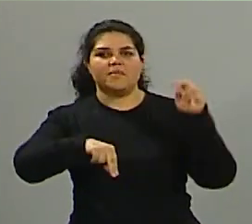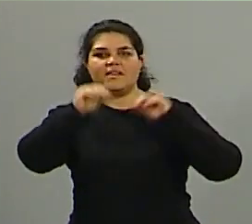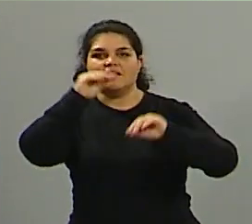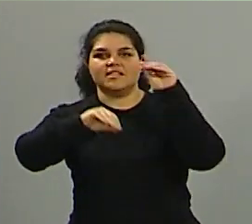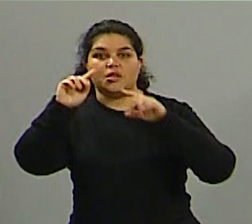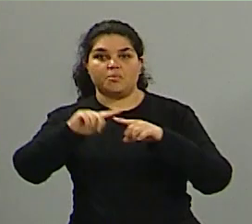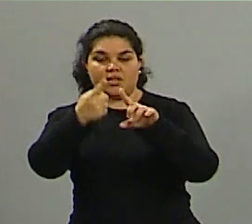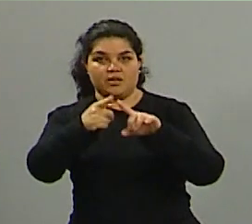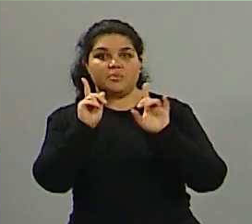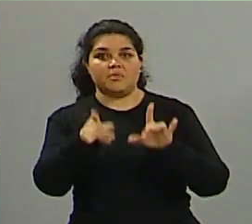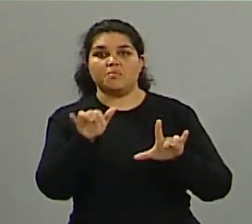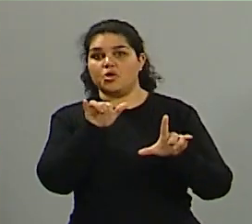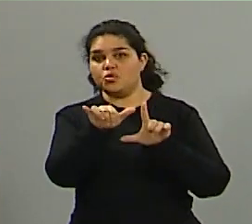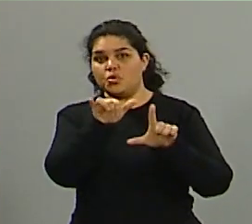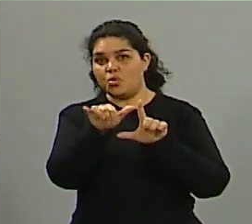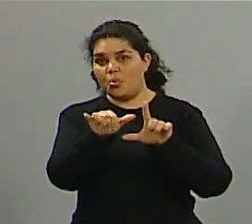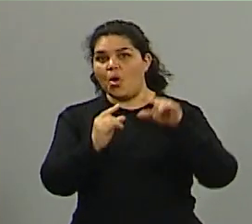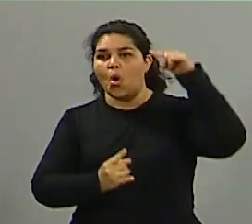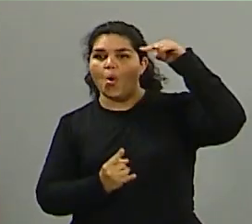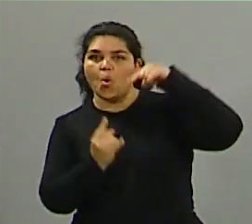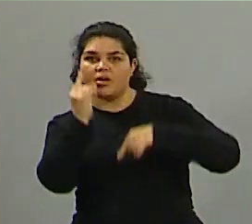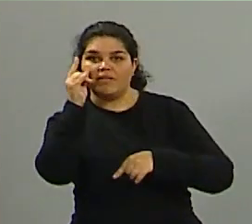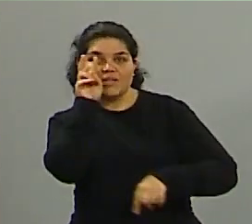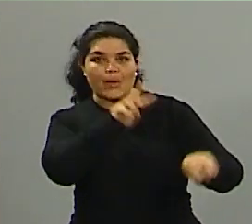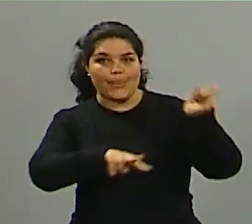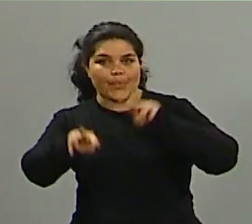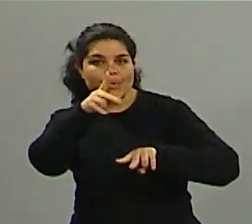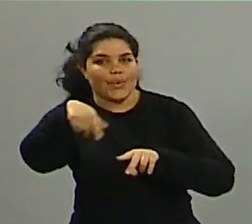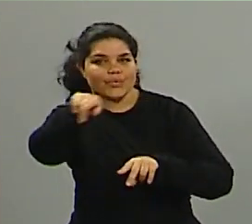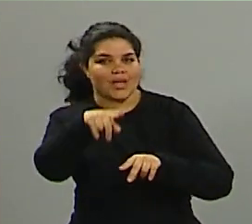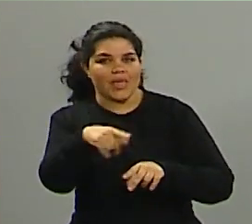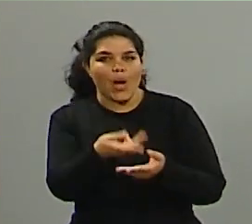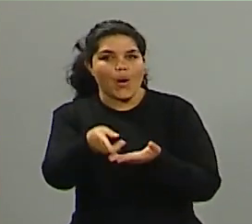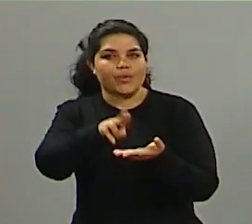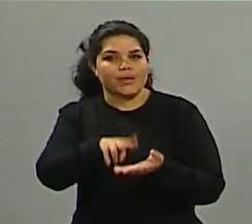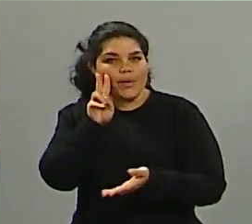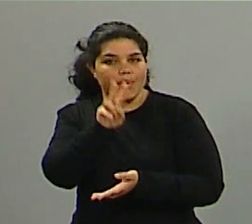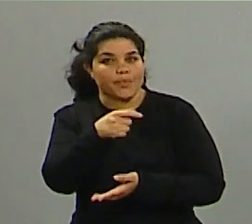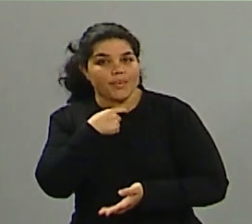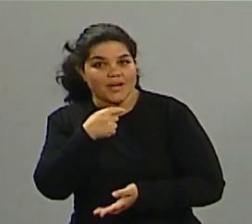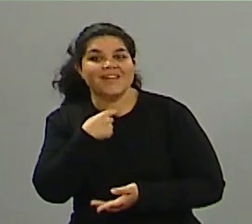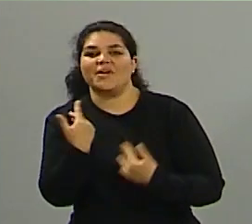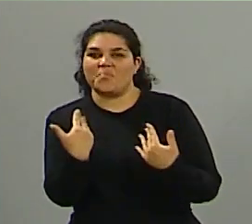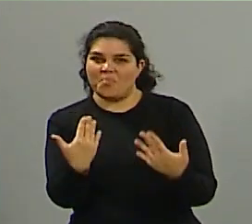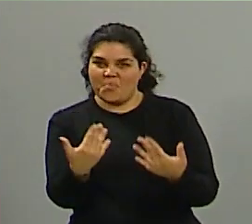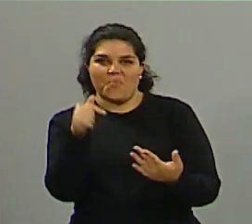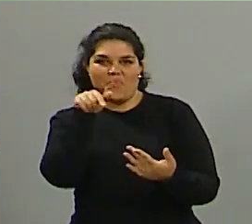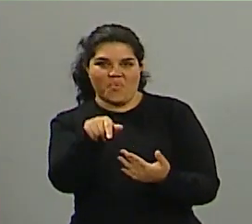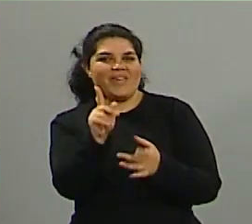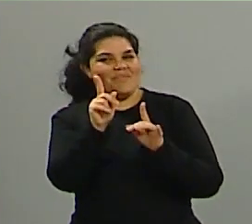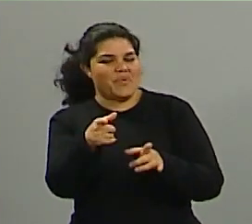que como Universidad nos vuelven a encontrar si quieren volver a ver el programa. Y yo sé que lo van a querer volver a ver porque vamos a hablar de San